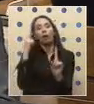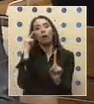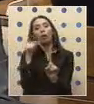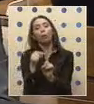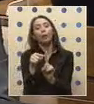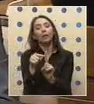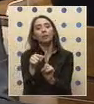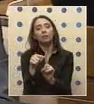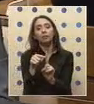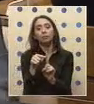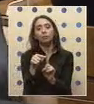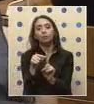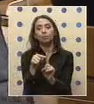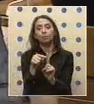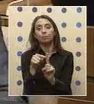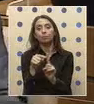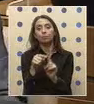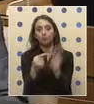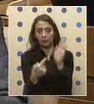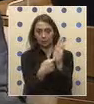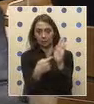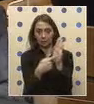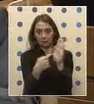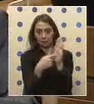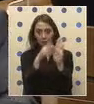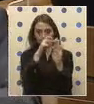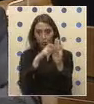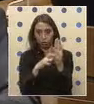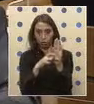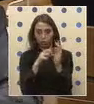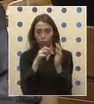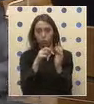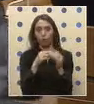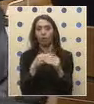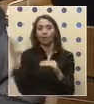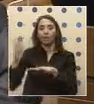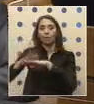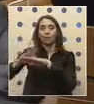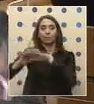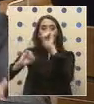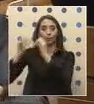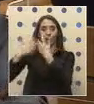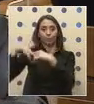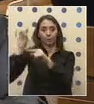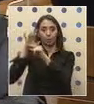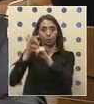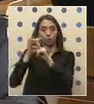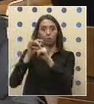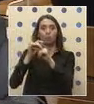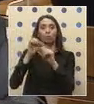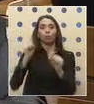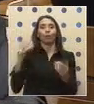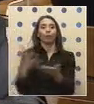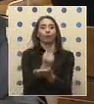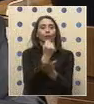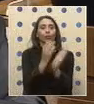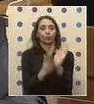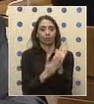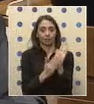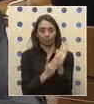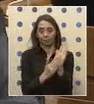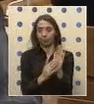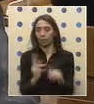que este proyecto, fundamentalmente este proyecto de concesión, pudiese despejarse.